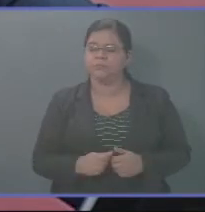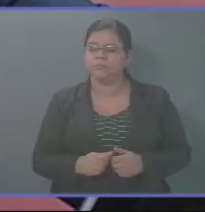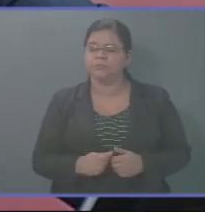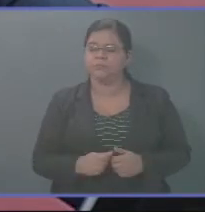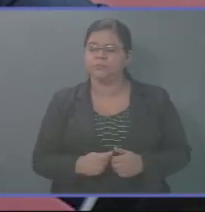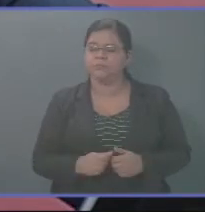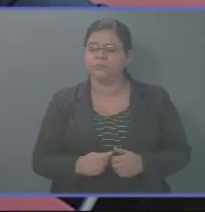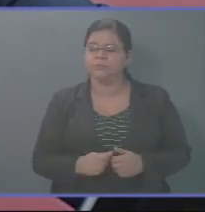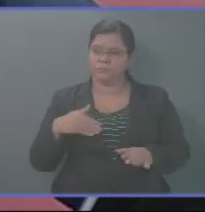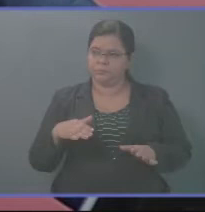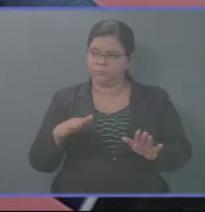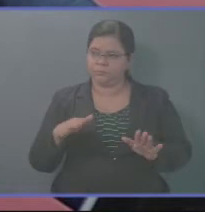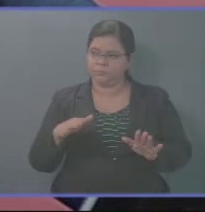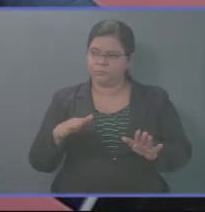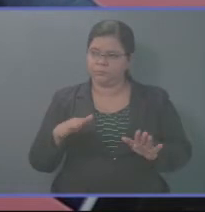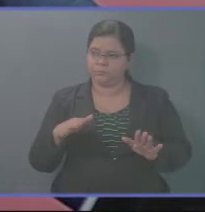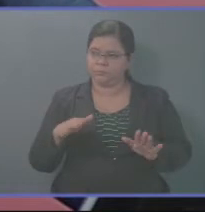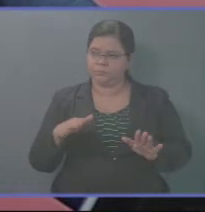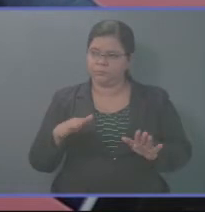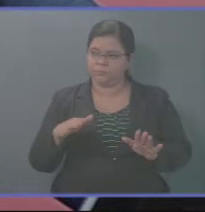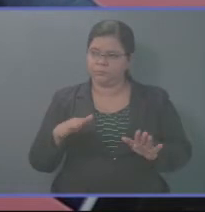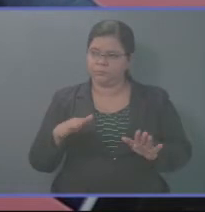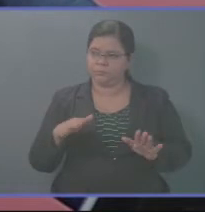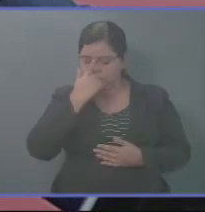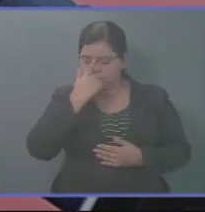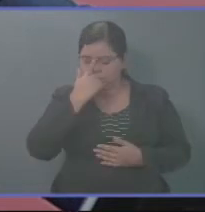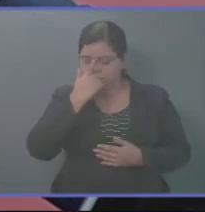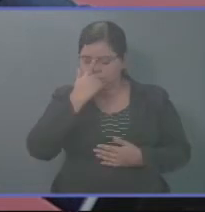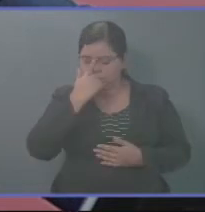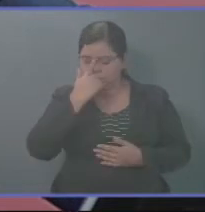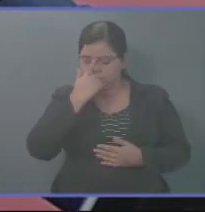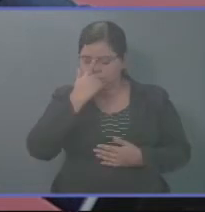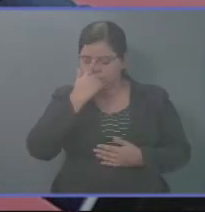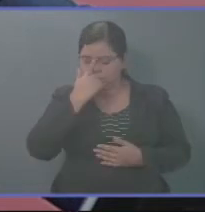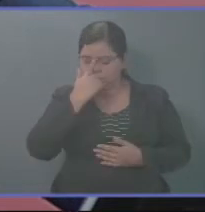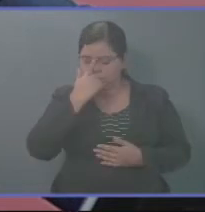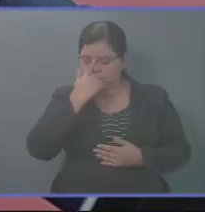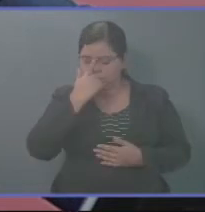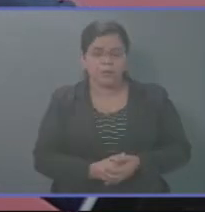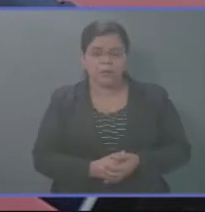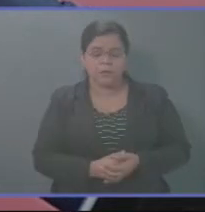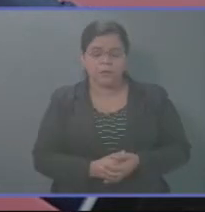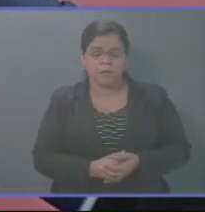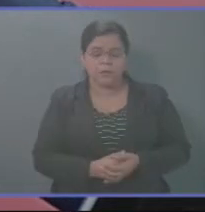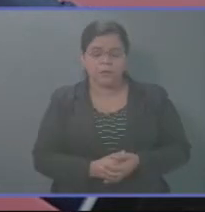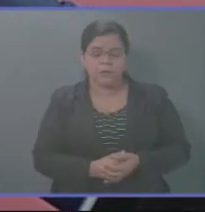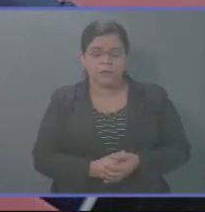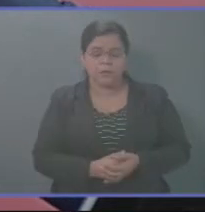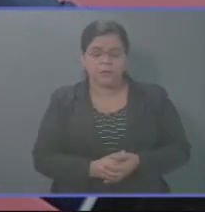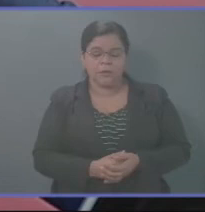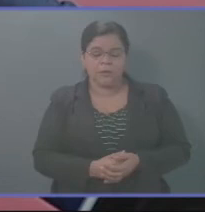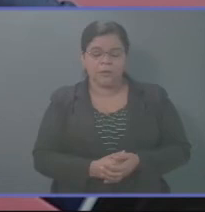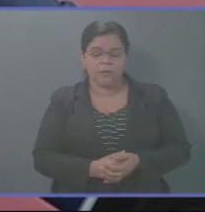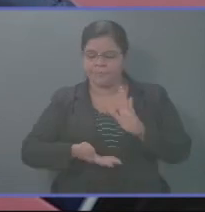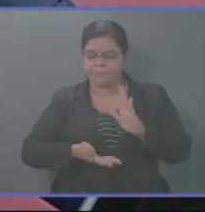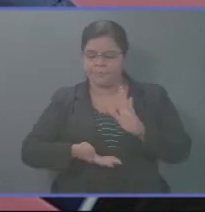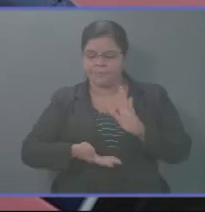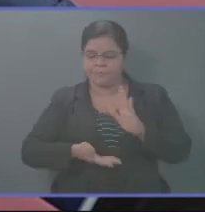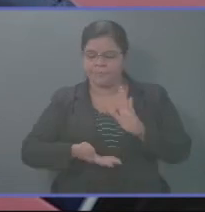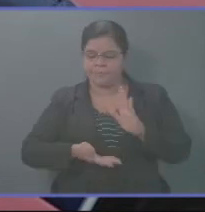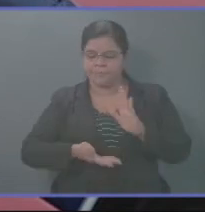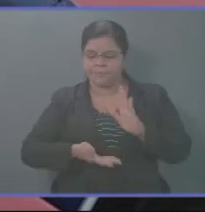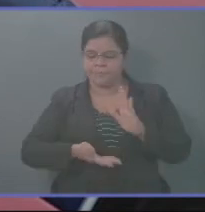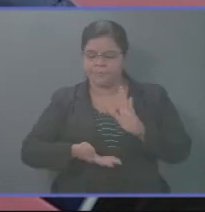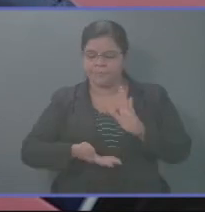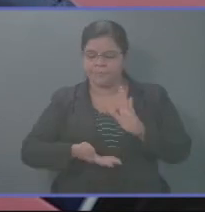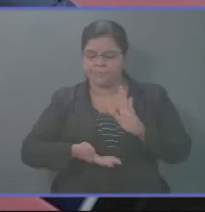cuestión muy importante, hermano. Hay que tener cuidado, porque hoy son 2.000 millones de dólares que los